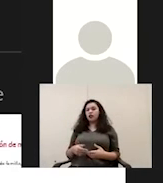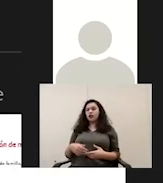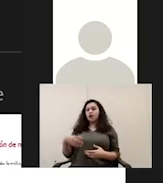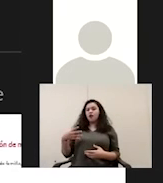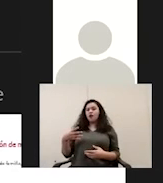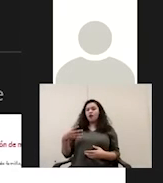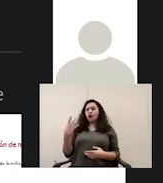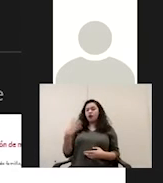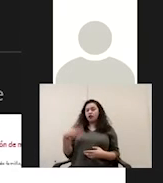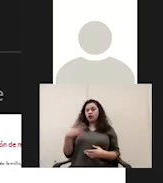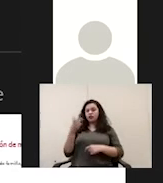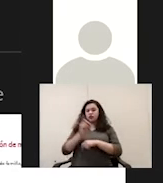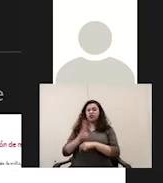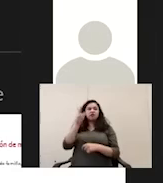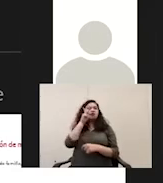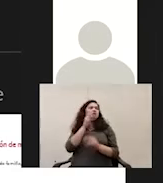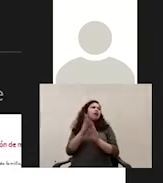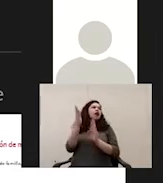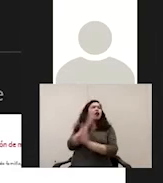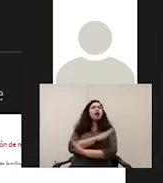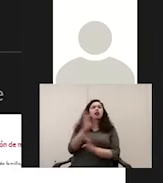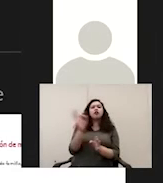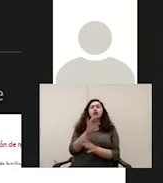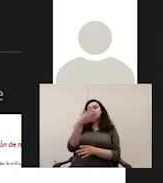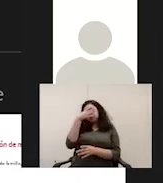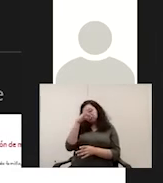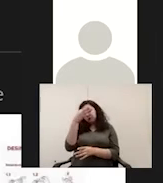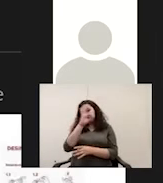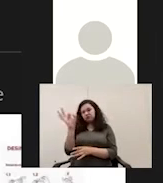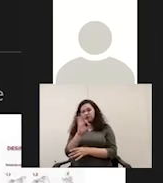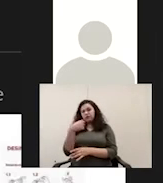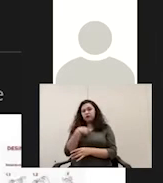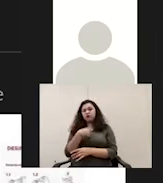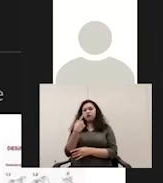la prueba, pues a lo mejor es antes, a lo mejor solamente se trata de un resfriado y hasta que